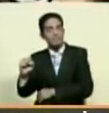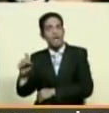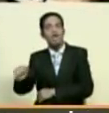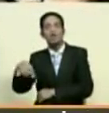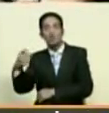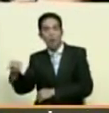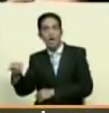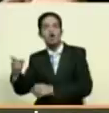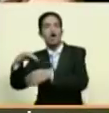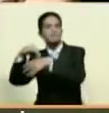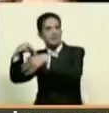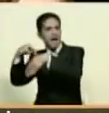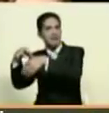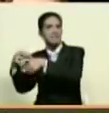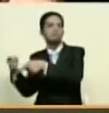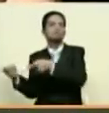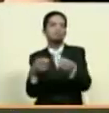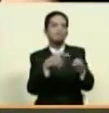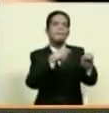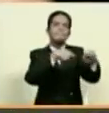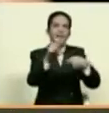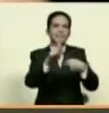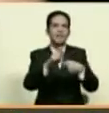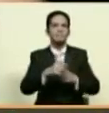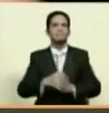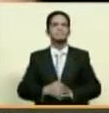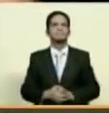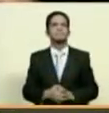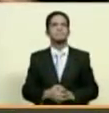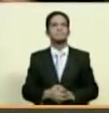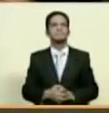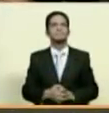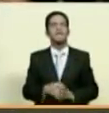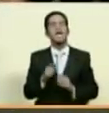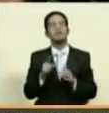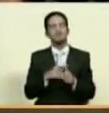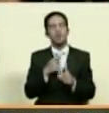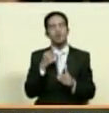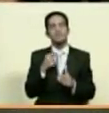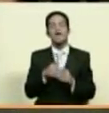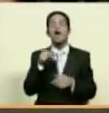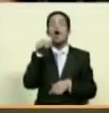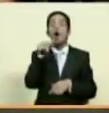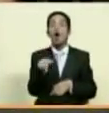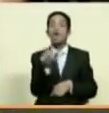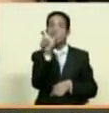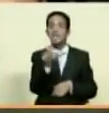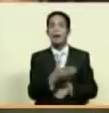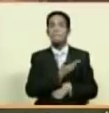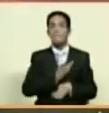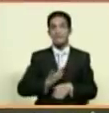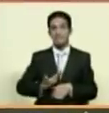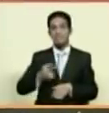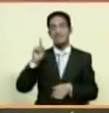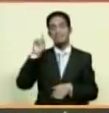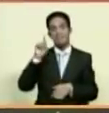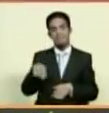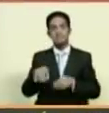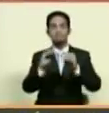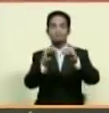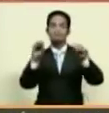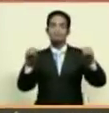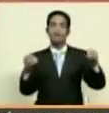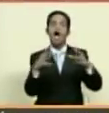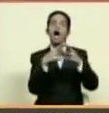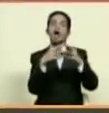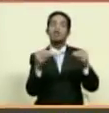termine en las cadenas de comercialización. Por lo tanto, hoy el presidente también ha convocado a los gobernadores de